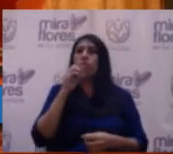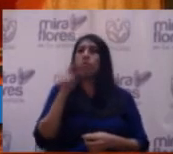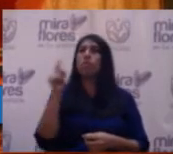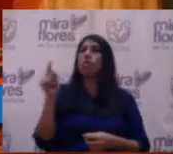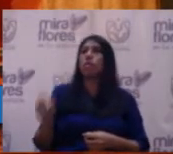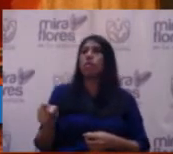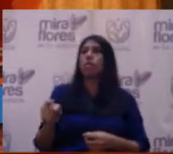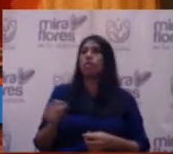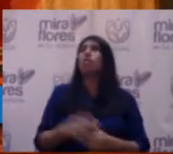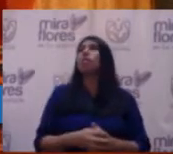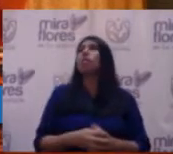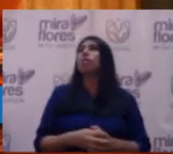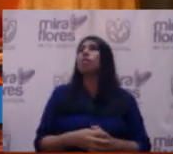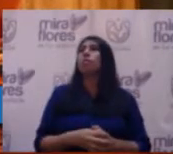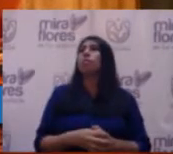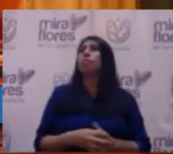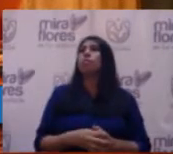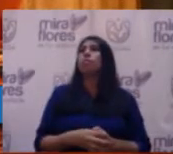Señor D'Albertis,